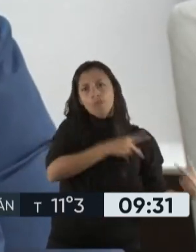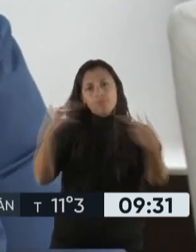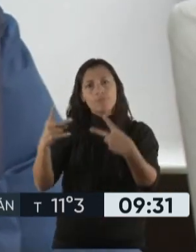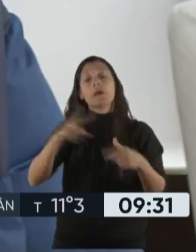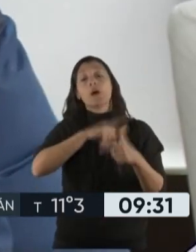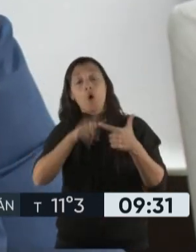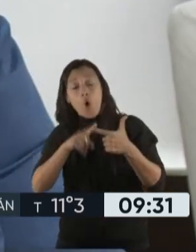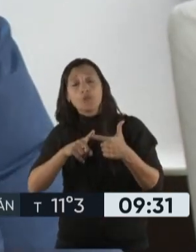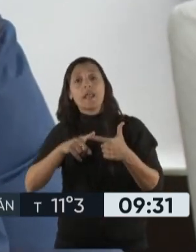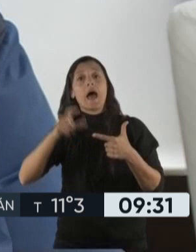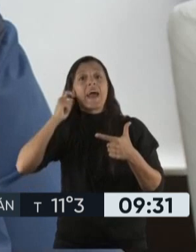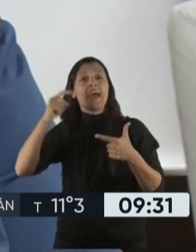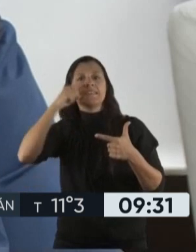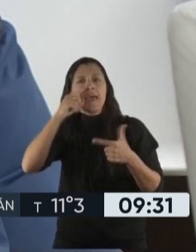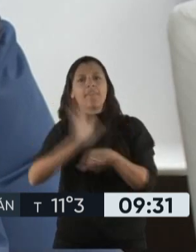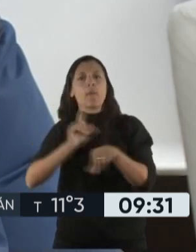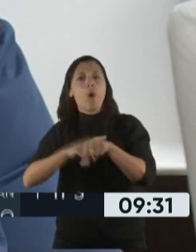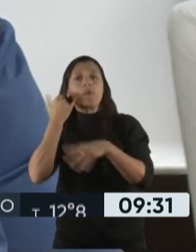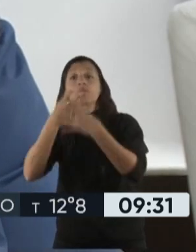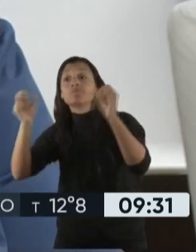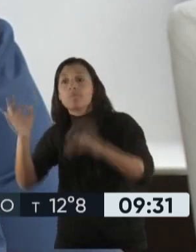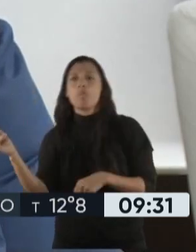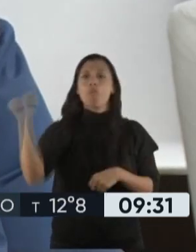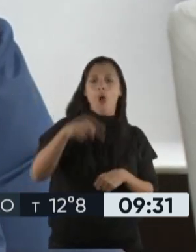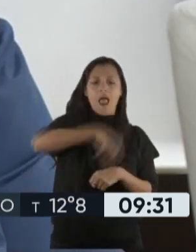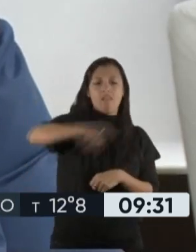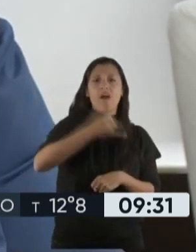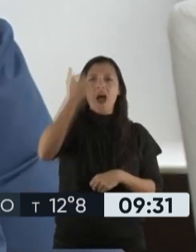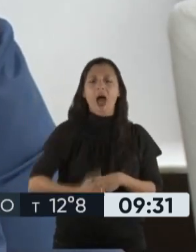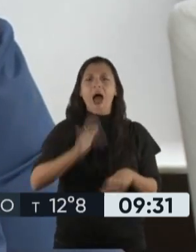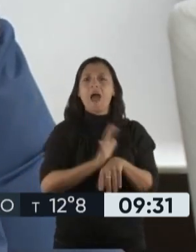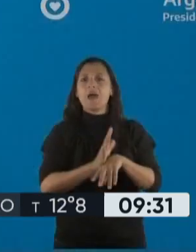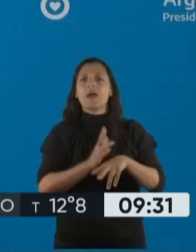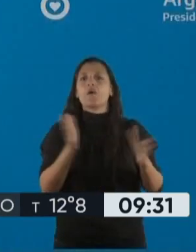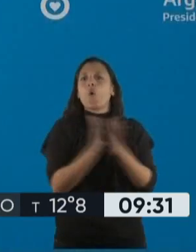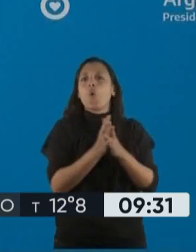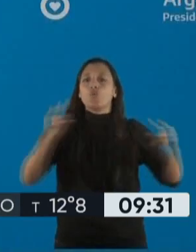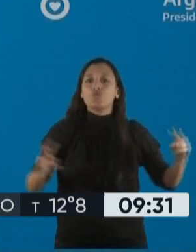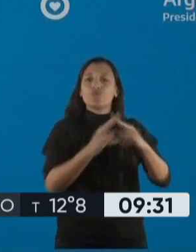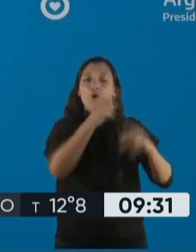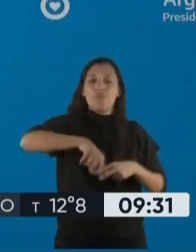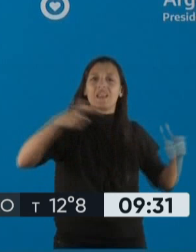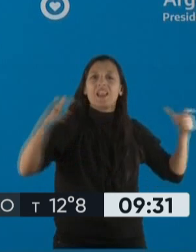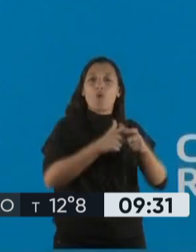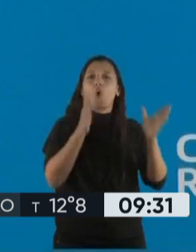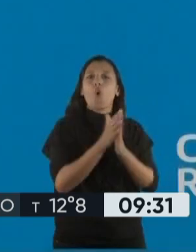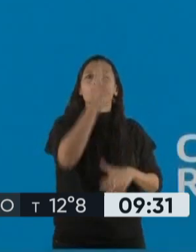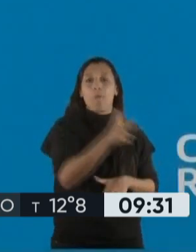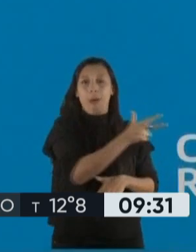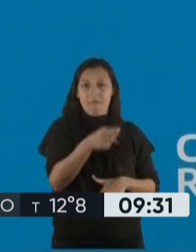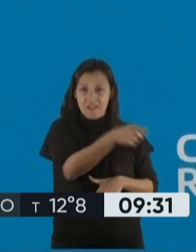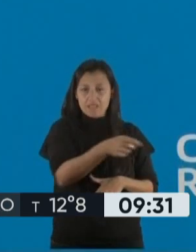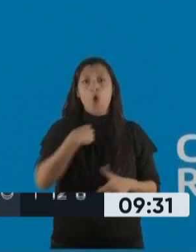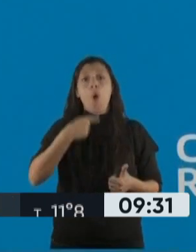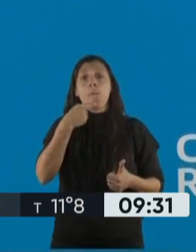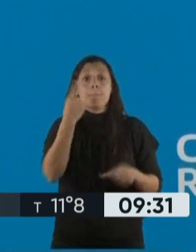previsto que a la ida o a la vuelta haya un encuentro en el Vaticano con el Papa Francisco. La primera pregunta ya la